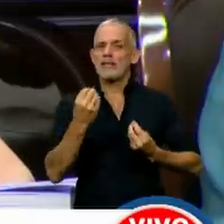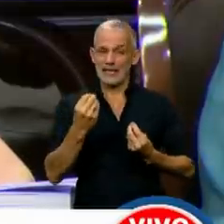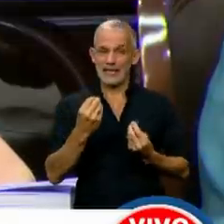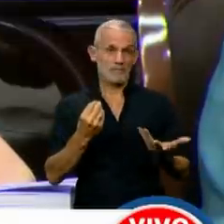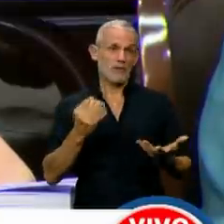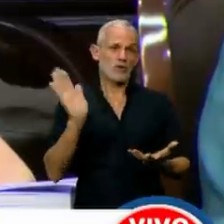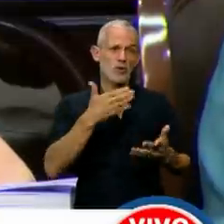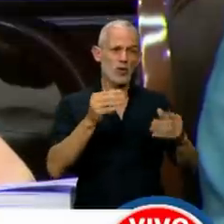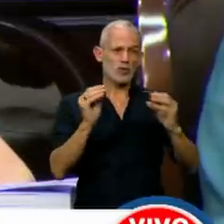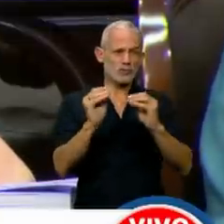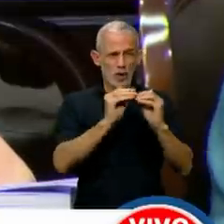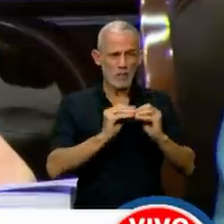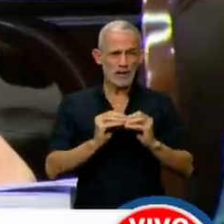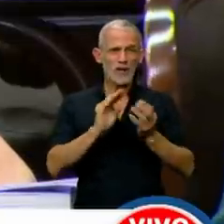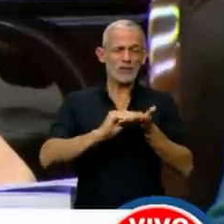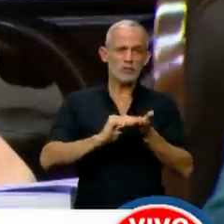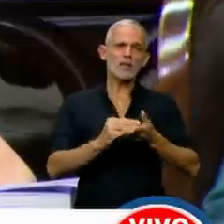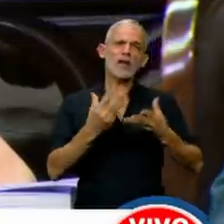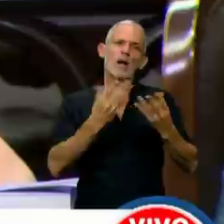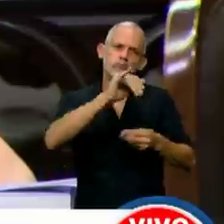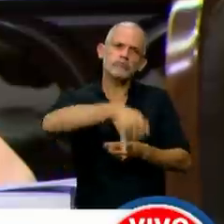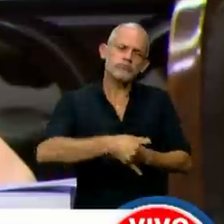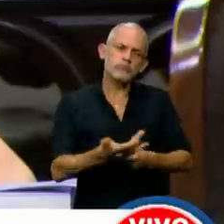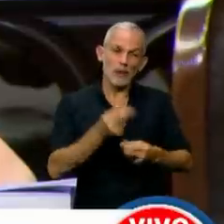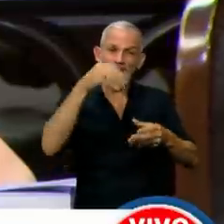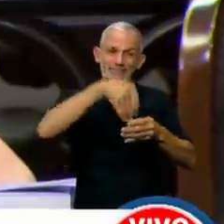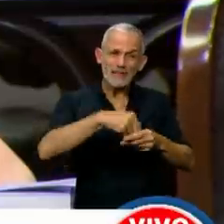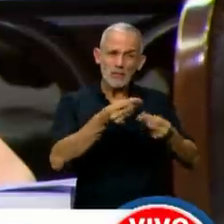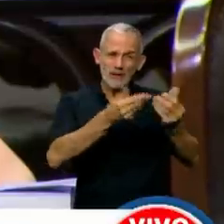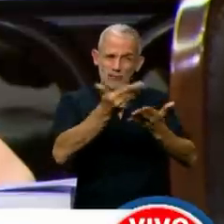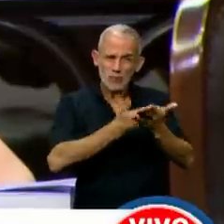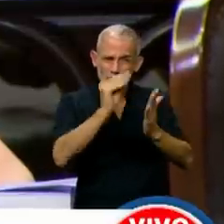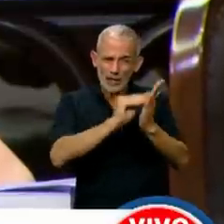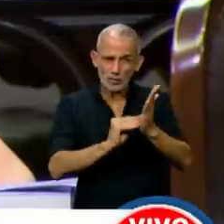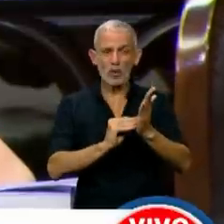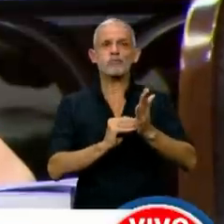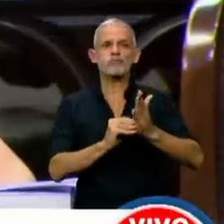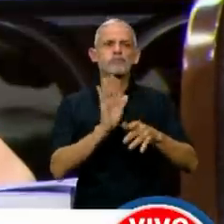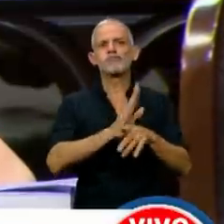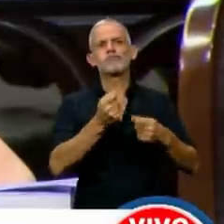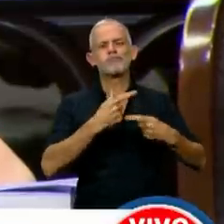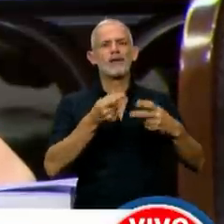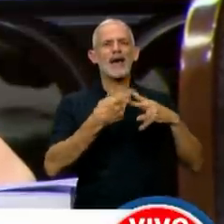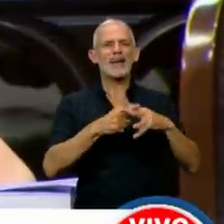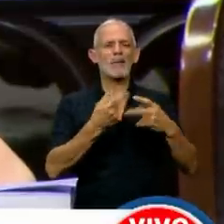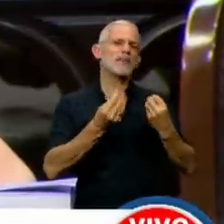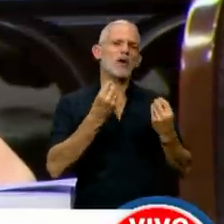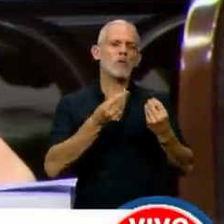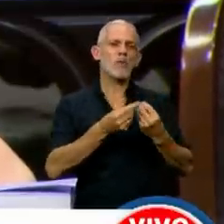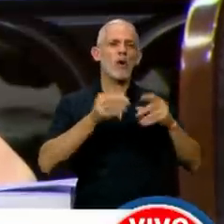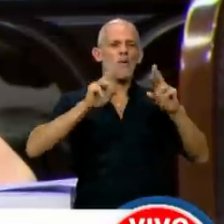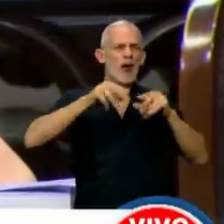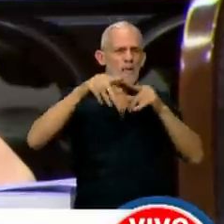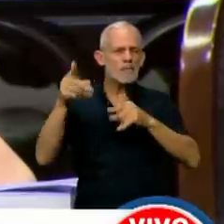los colegas la apoyemos porque dentro del presupuesto es una herramienta fundamental para llevar adelante las